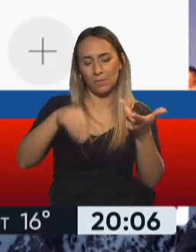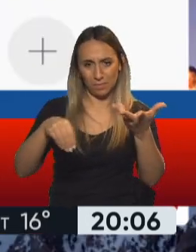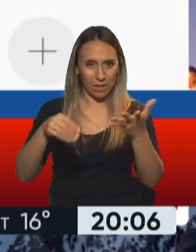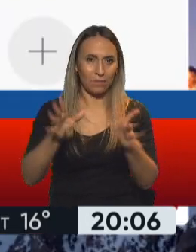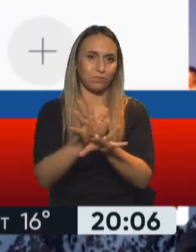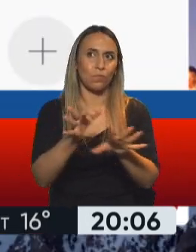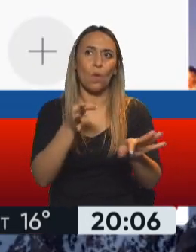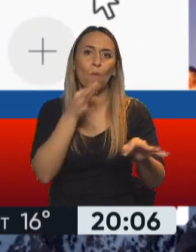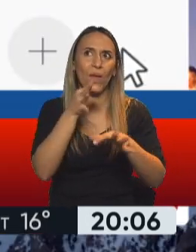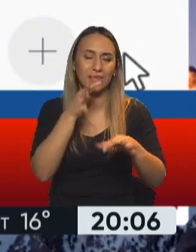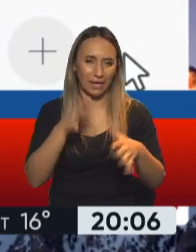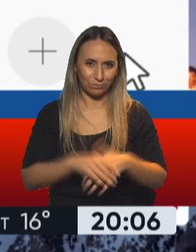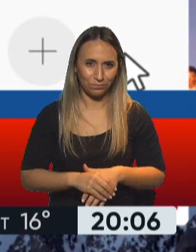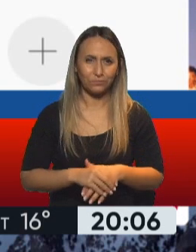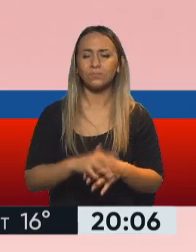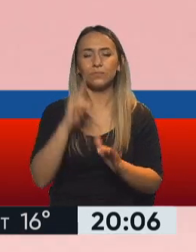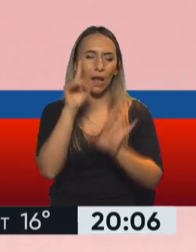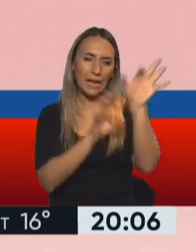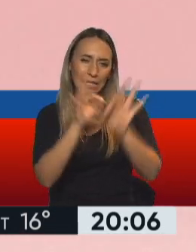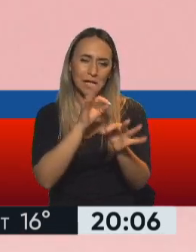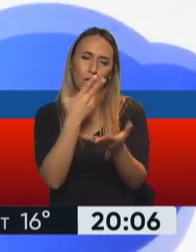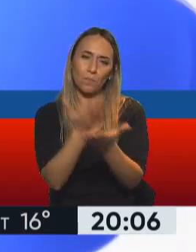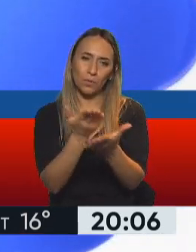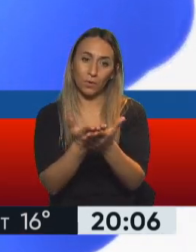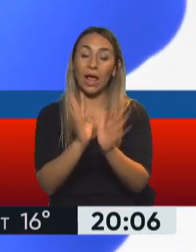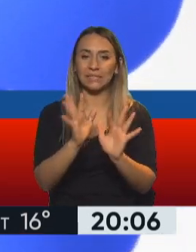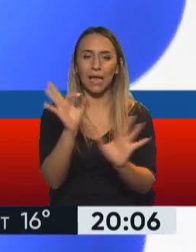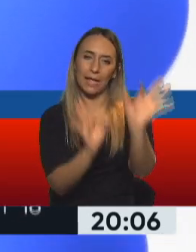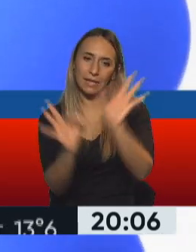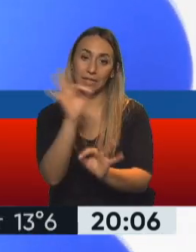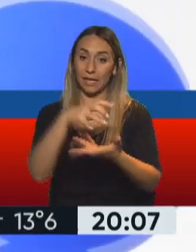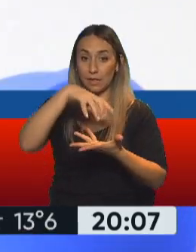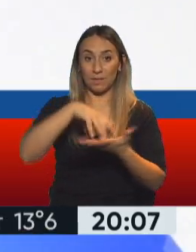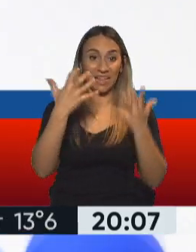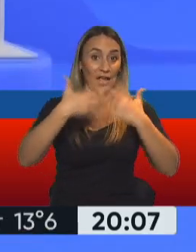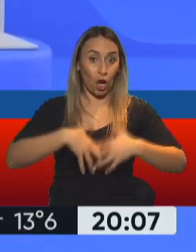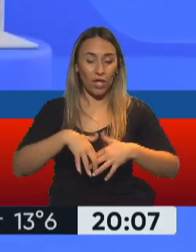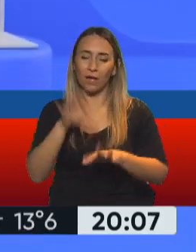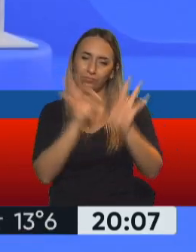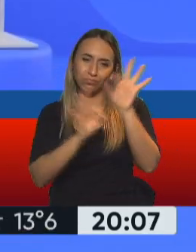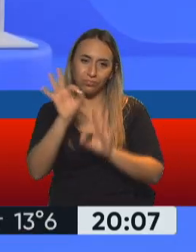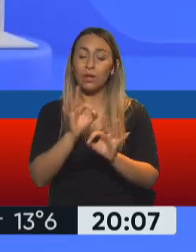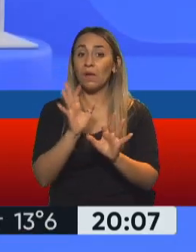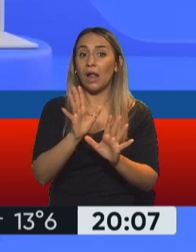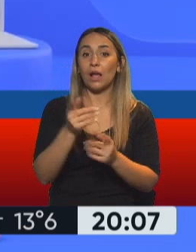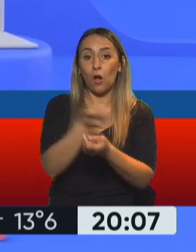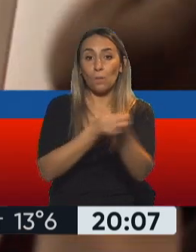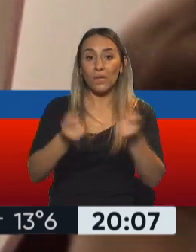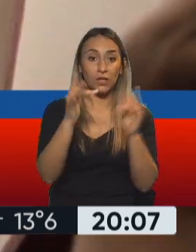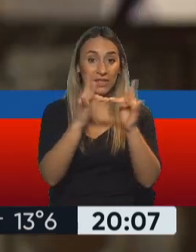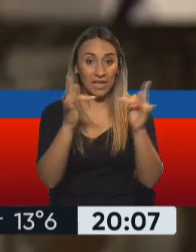Escuchar, analizar y proponer forman parte de la estrategia de las empresas tecnológicas que buscan facilitar el comercio electrónico,